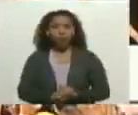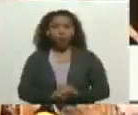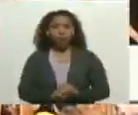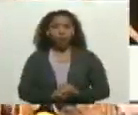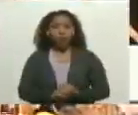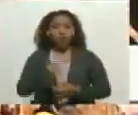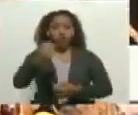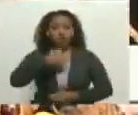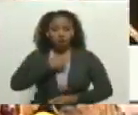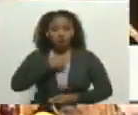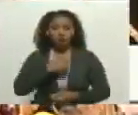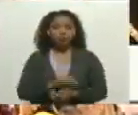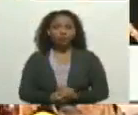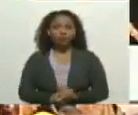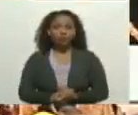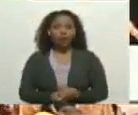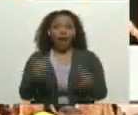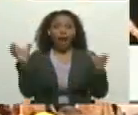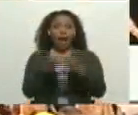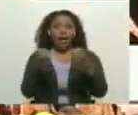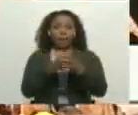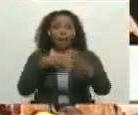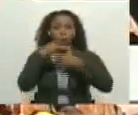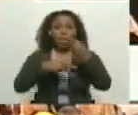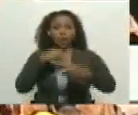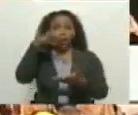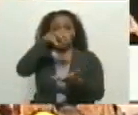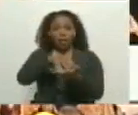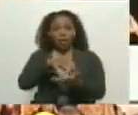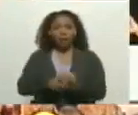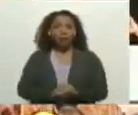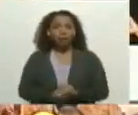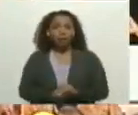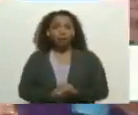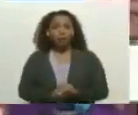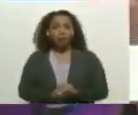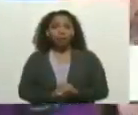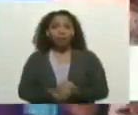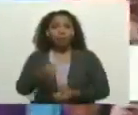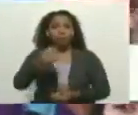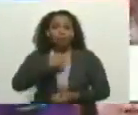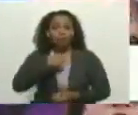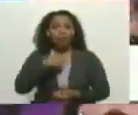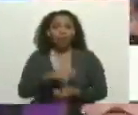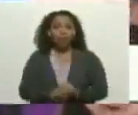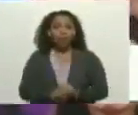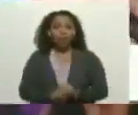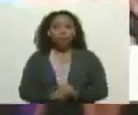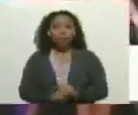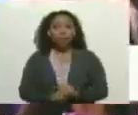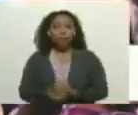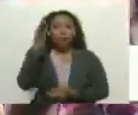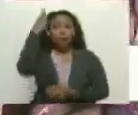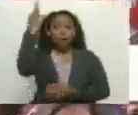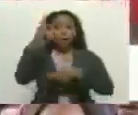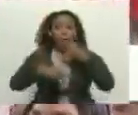Yo, equipo político estatal, yo, consejo